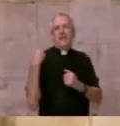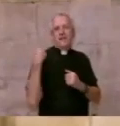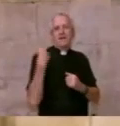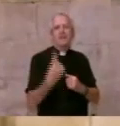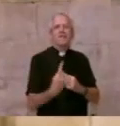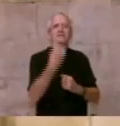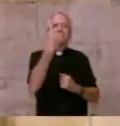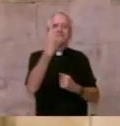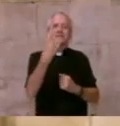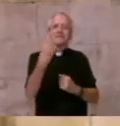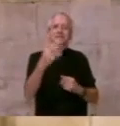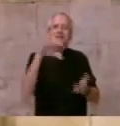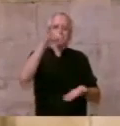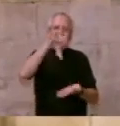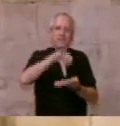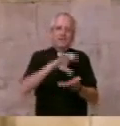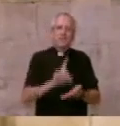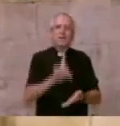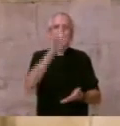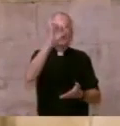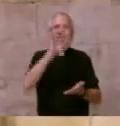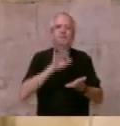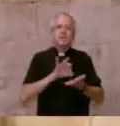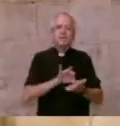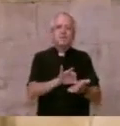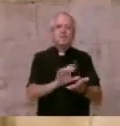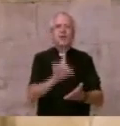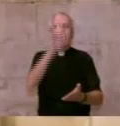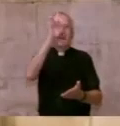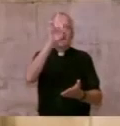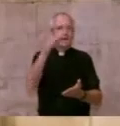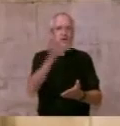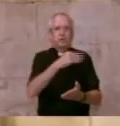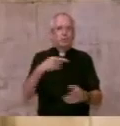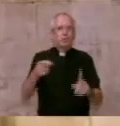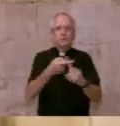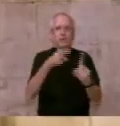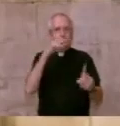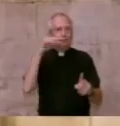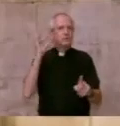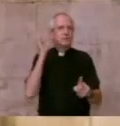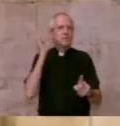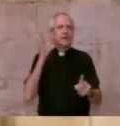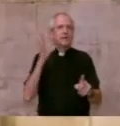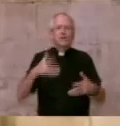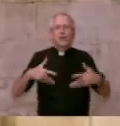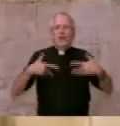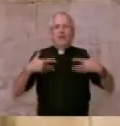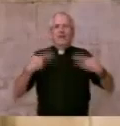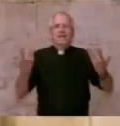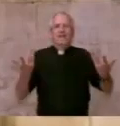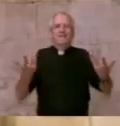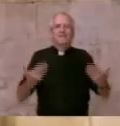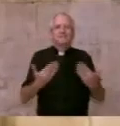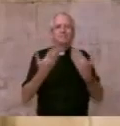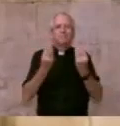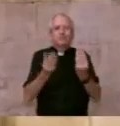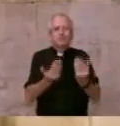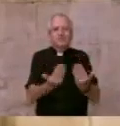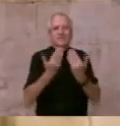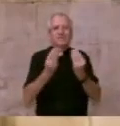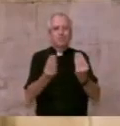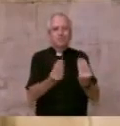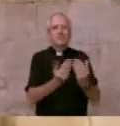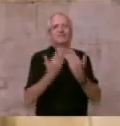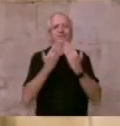del Senyor, centrat en ell, servint-lo a ell i a tots els germans i germanes amb alegria. Moltes,